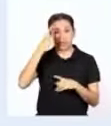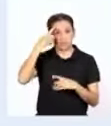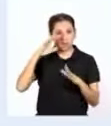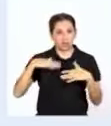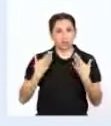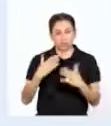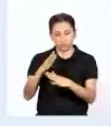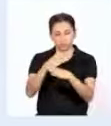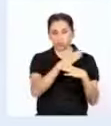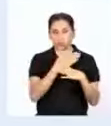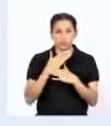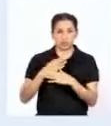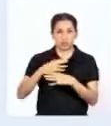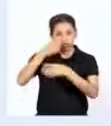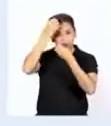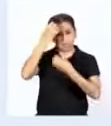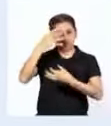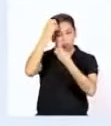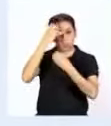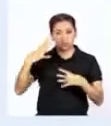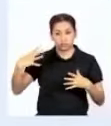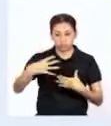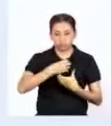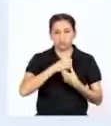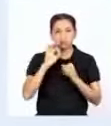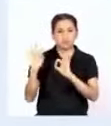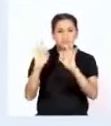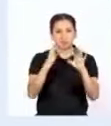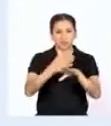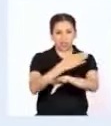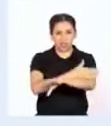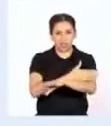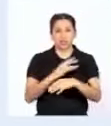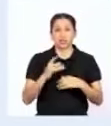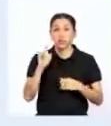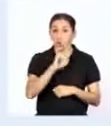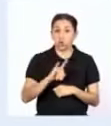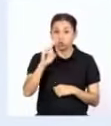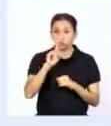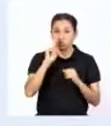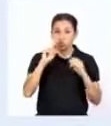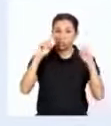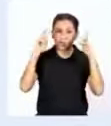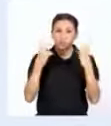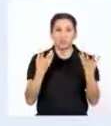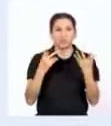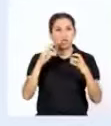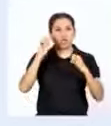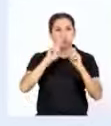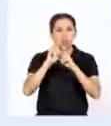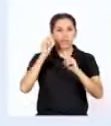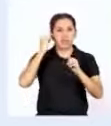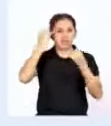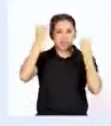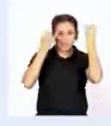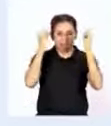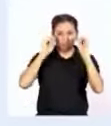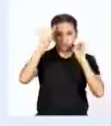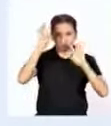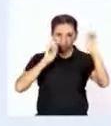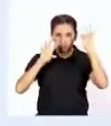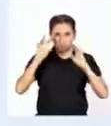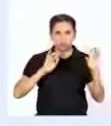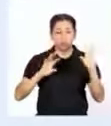para compartir la información recogida en el paso anterior. utilizando una técnica como la lluvia de